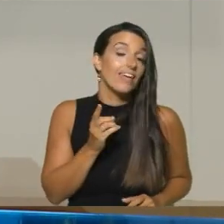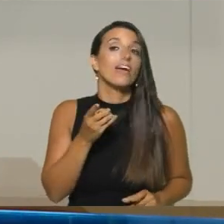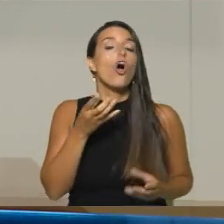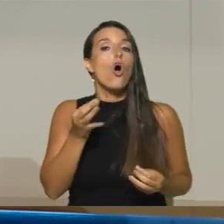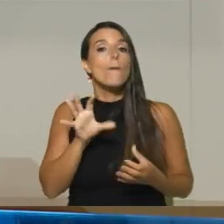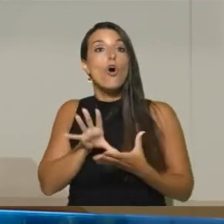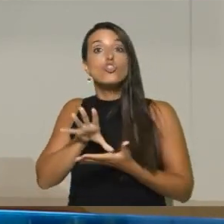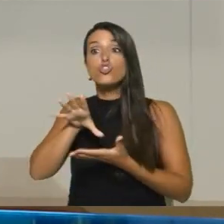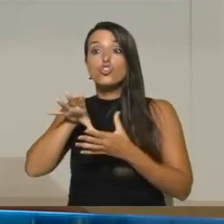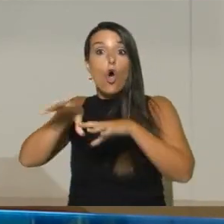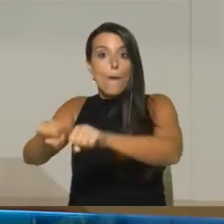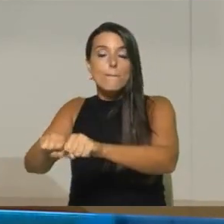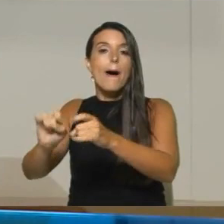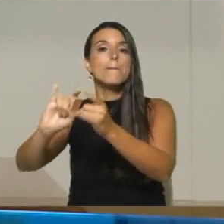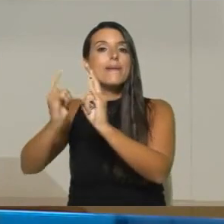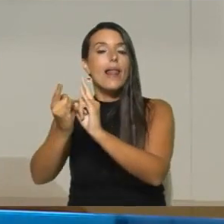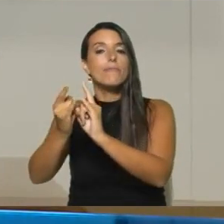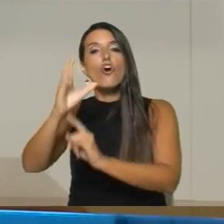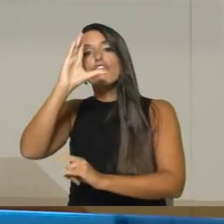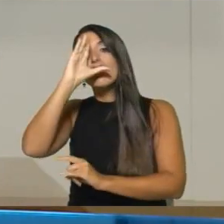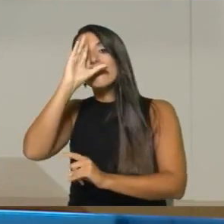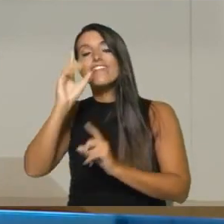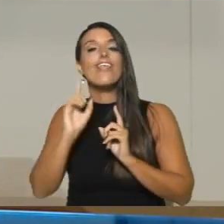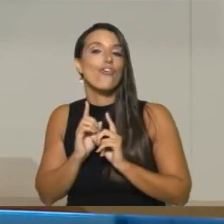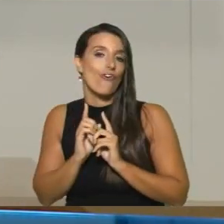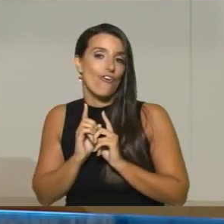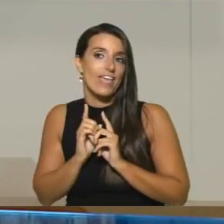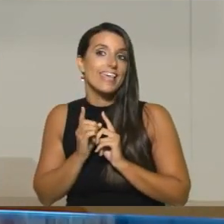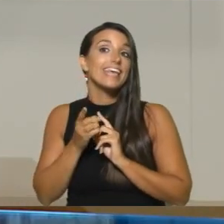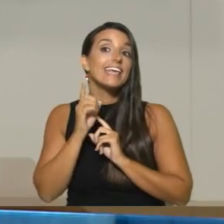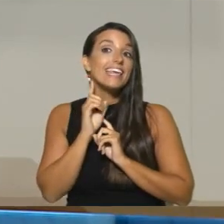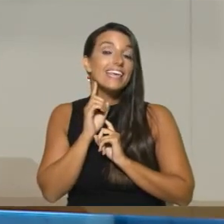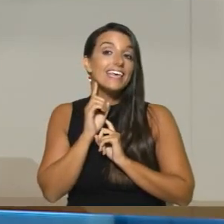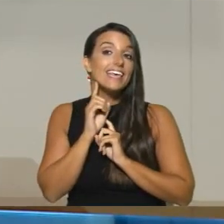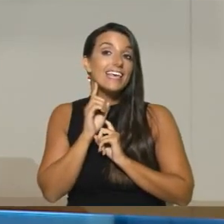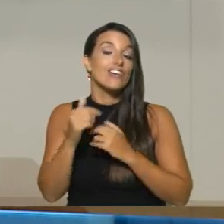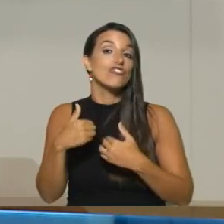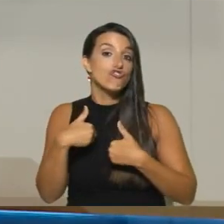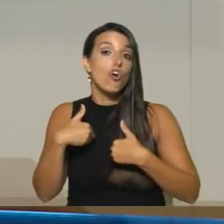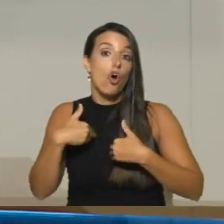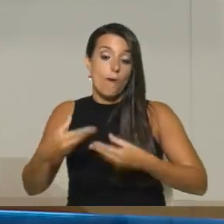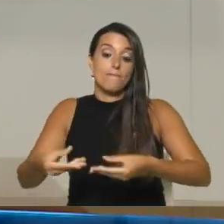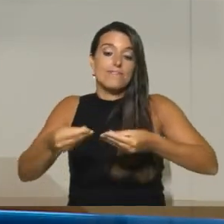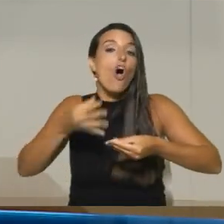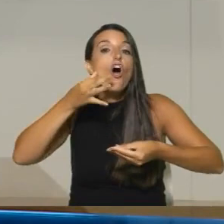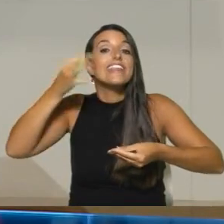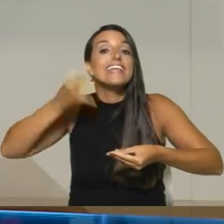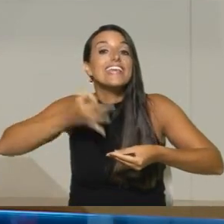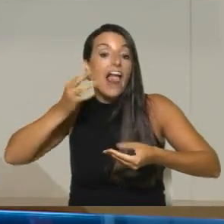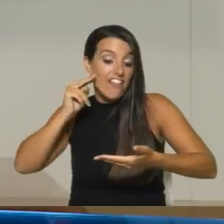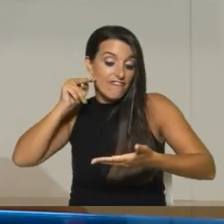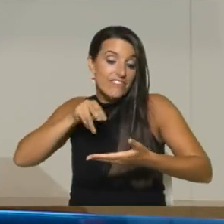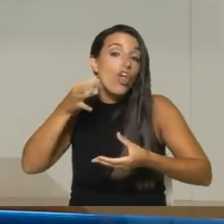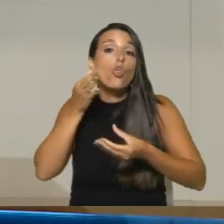toma del parlamento estaba prevista en febrero y el yo tuve en mis manos el original del